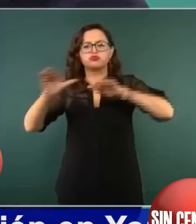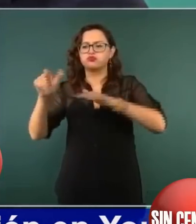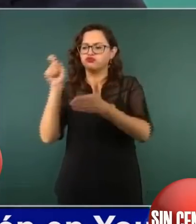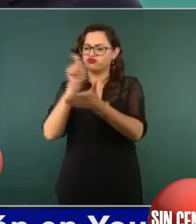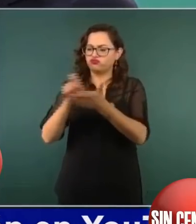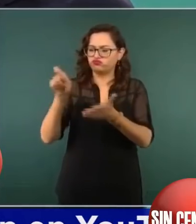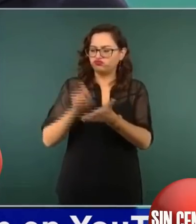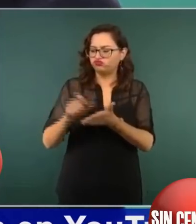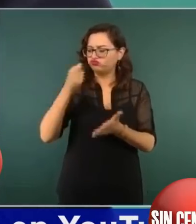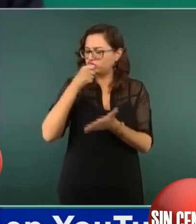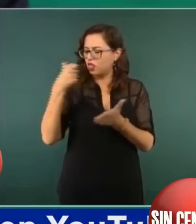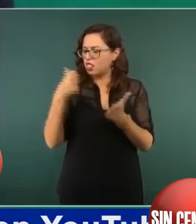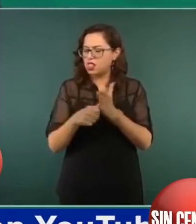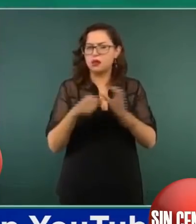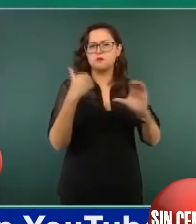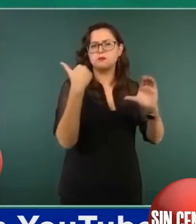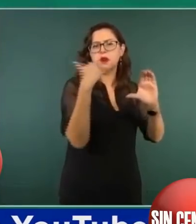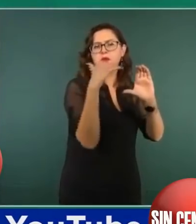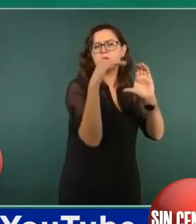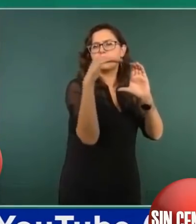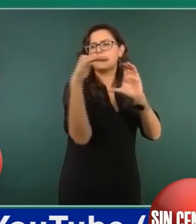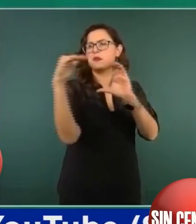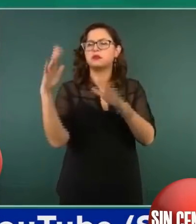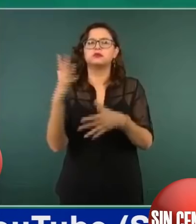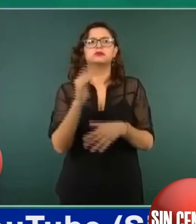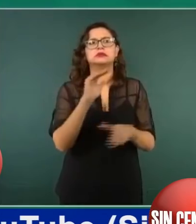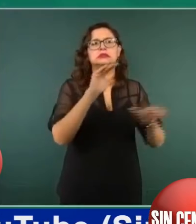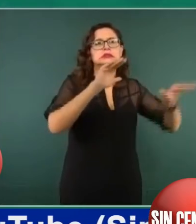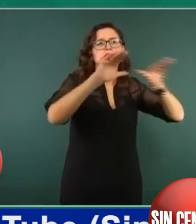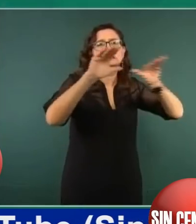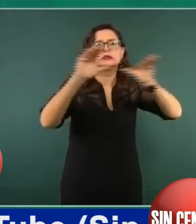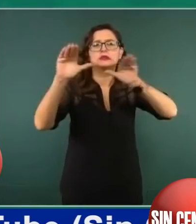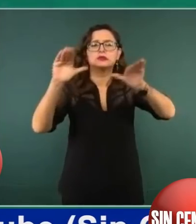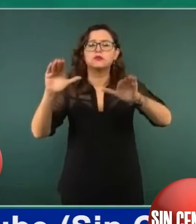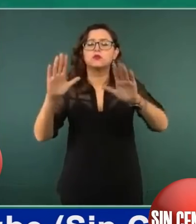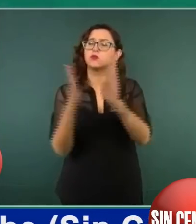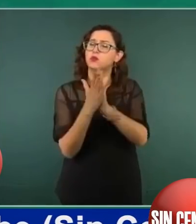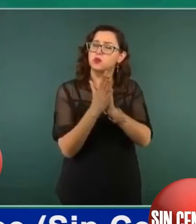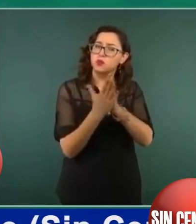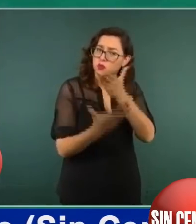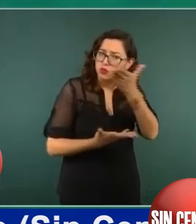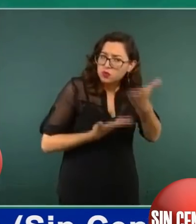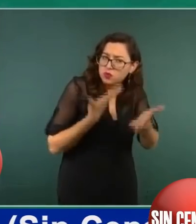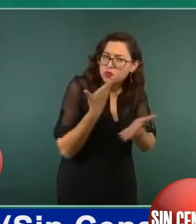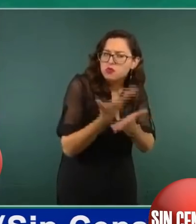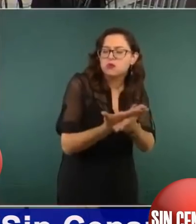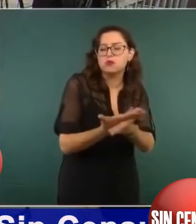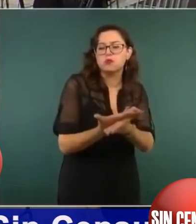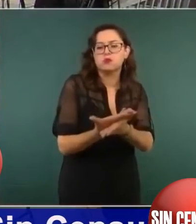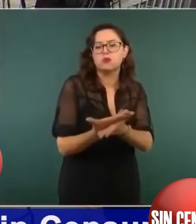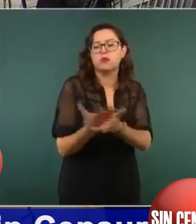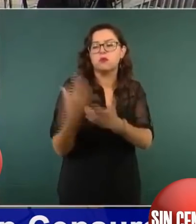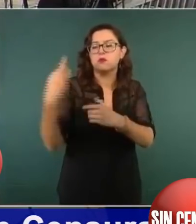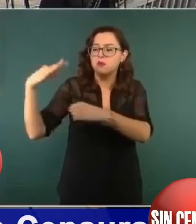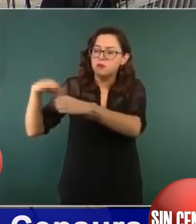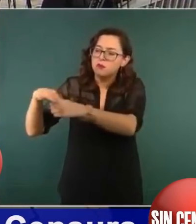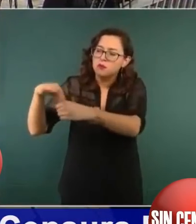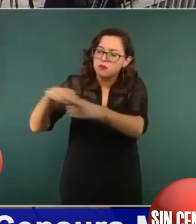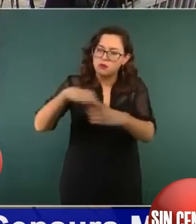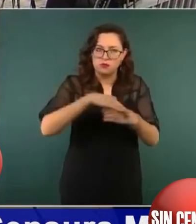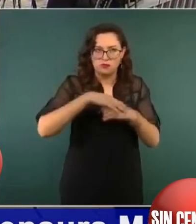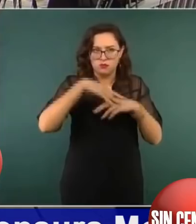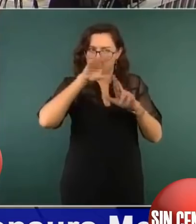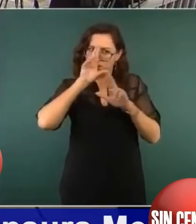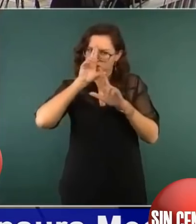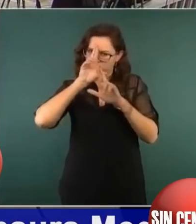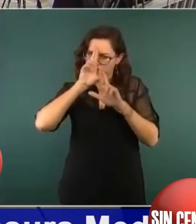le pido de manera especial que cuide, que se respete el voto de